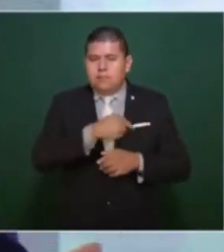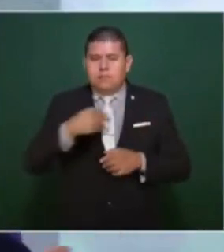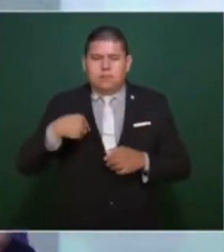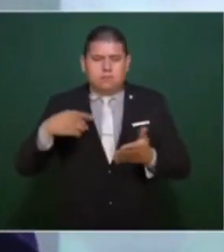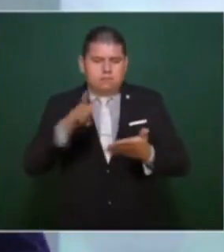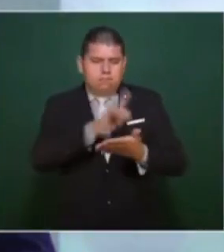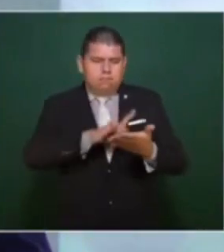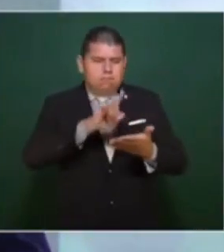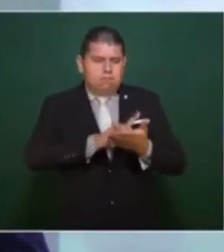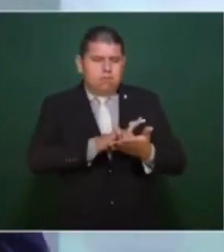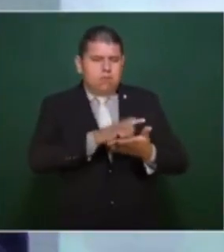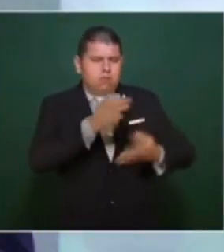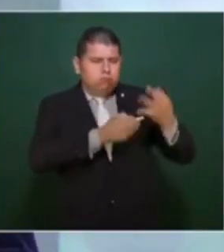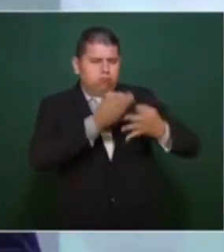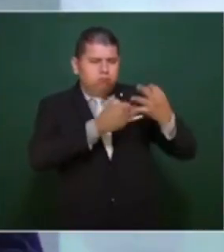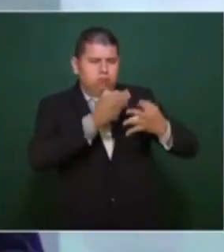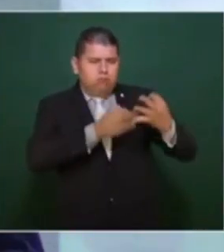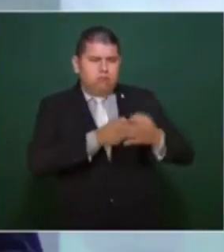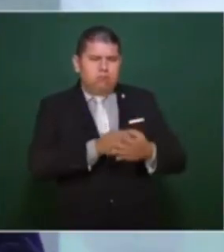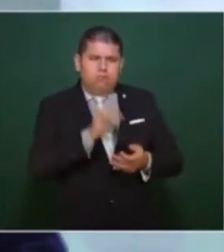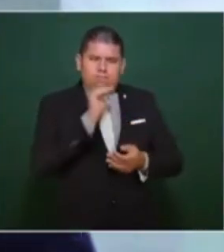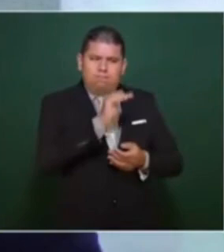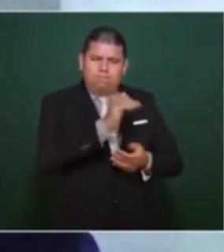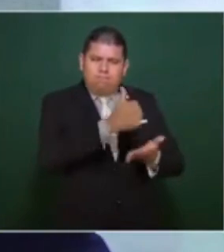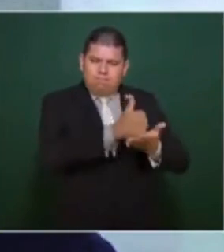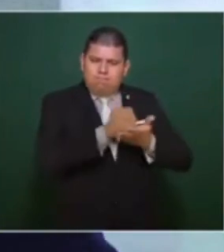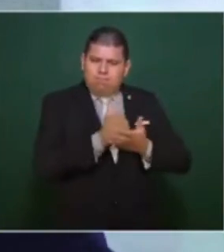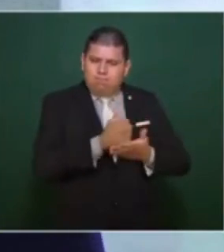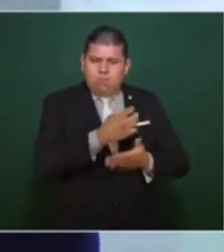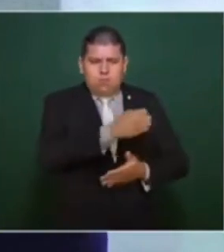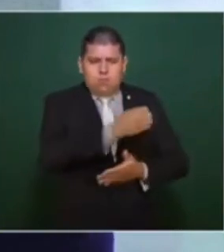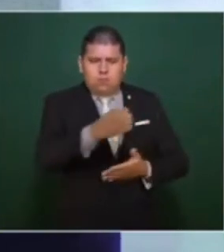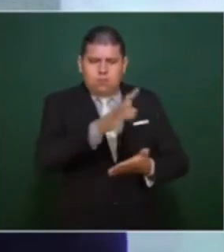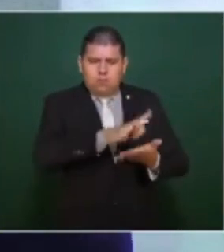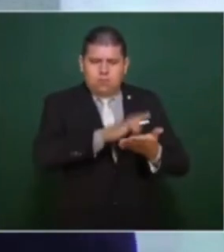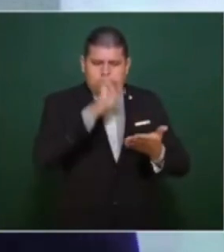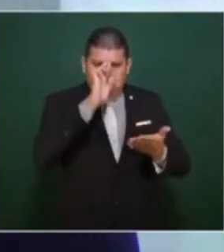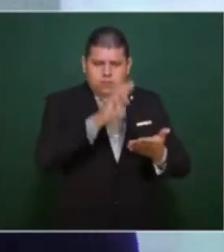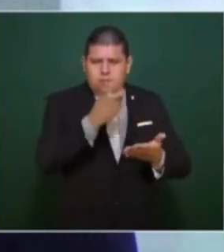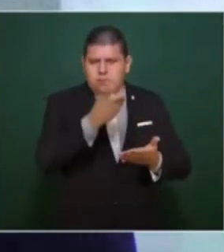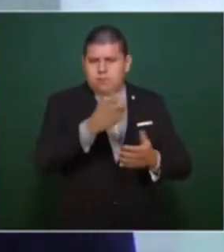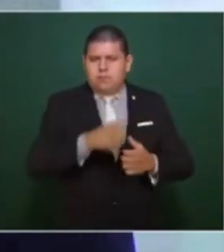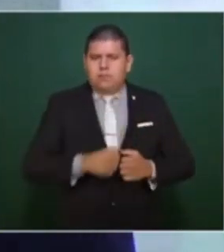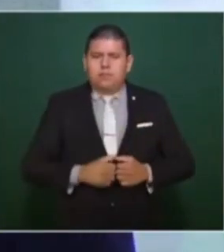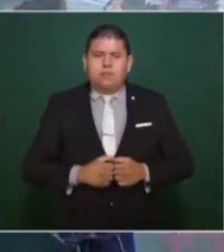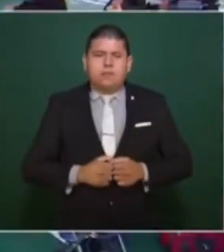litigio, a denuncias, pues ahí se termina el gobierno.